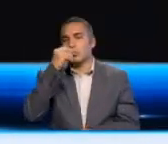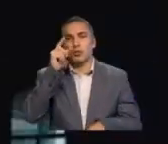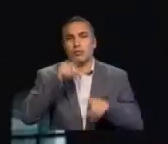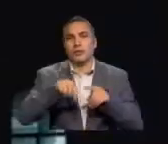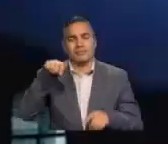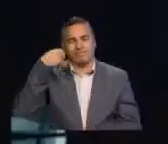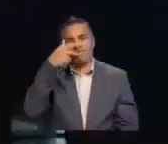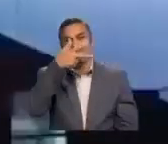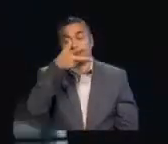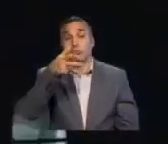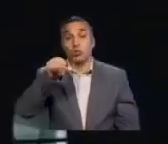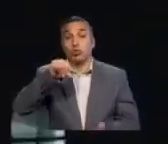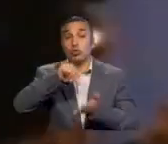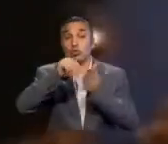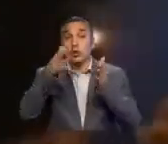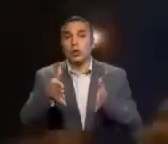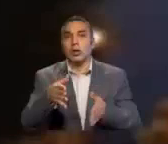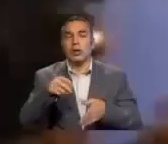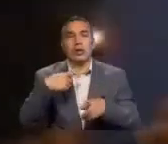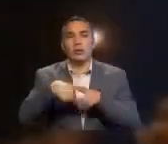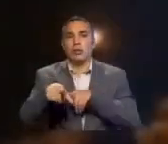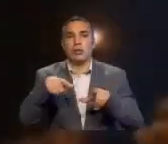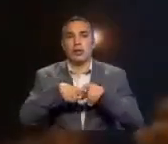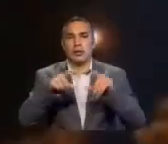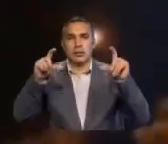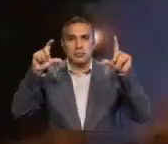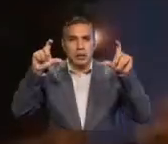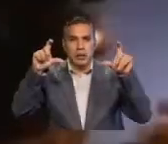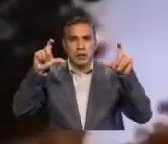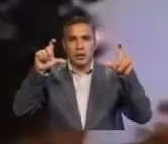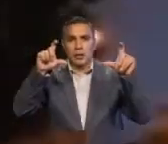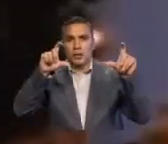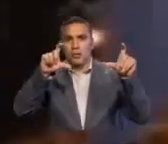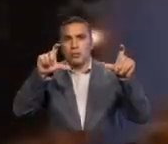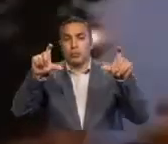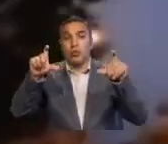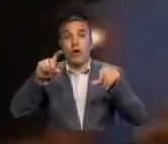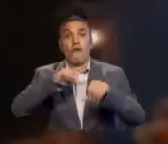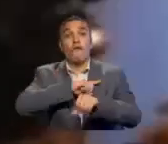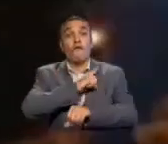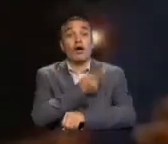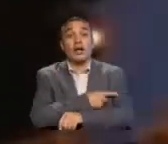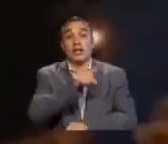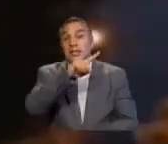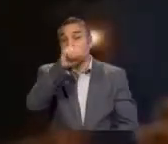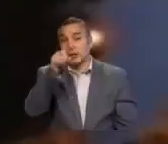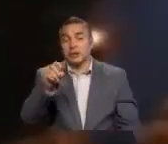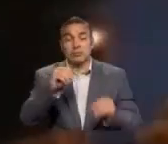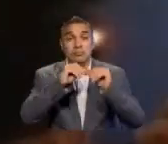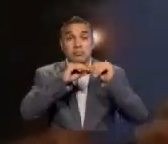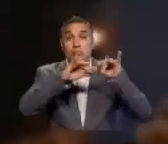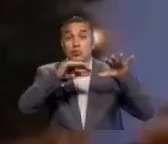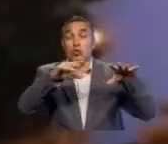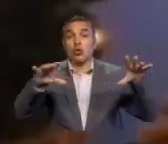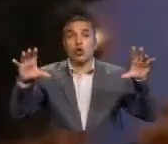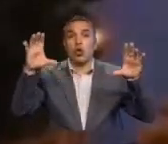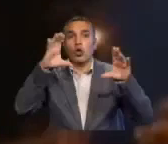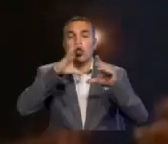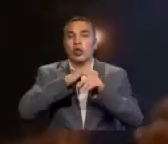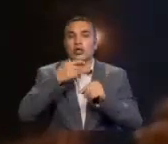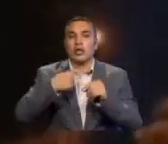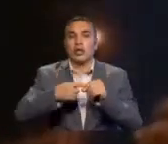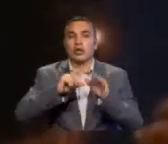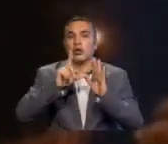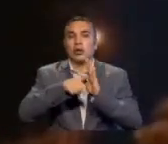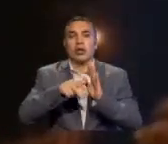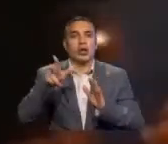grabar. Los ciudadanos grabaron desde distintos lugares la tormenta. La potencia de los rayos iluminaba en la noche y de inmediato